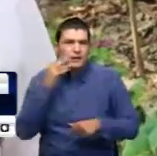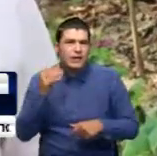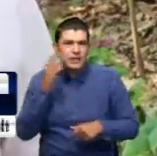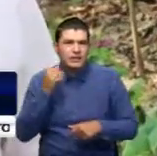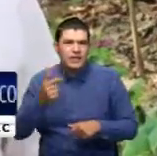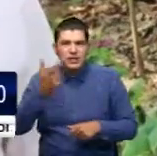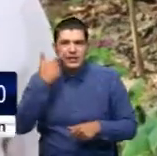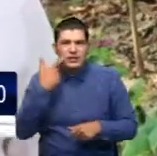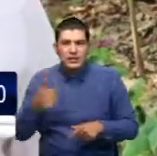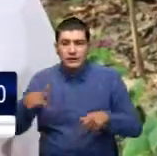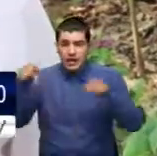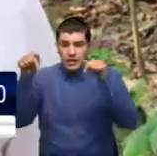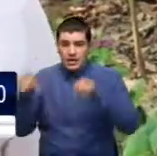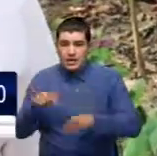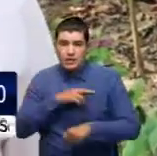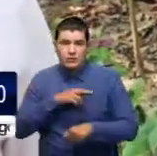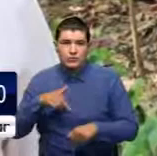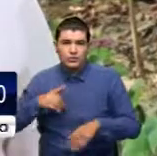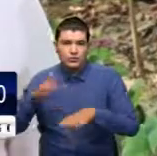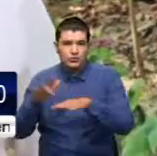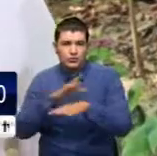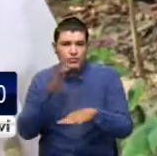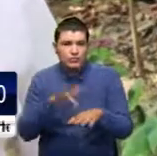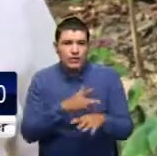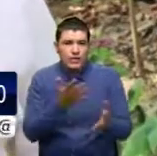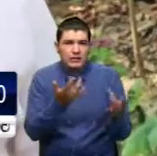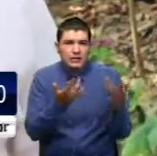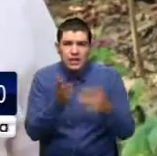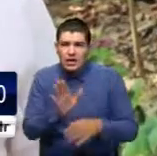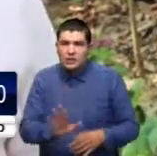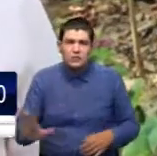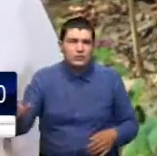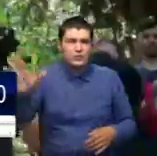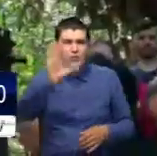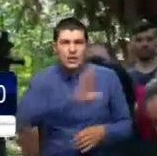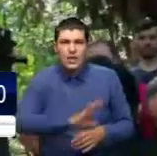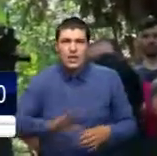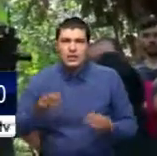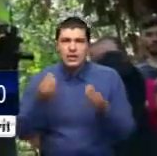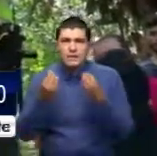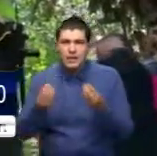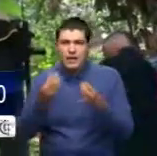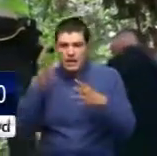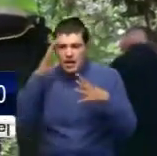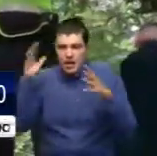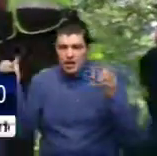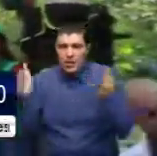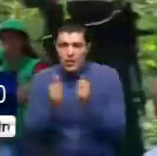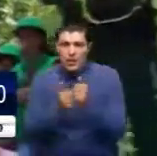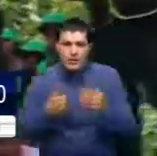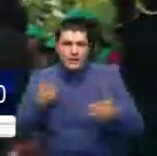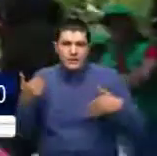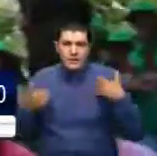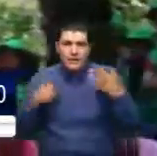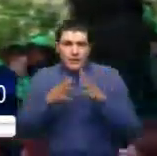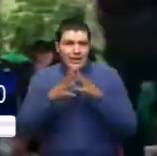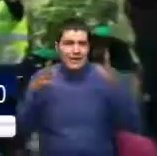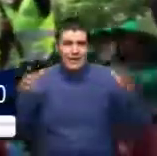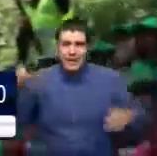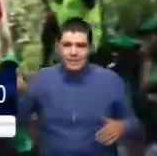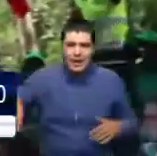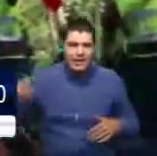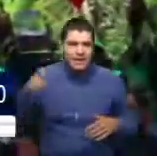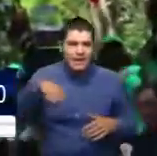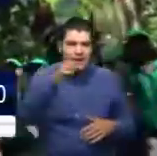Aquí estamos motivados para esperarlos, para que apunten y disfruten de esa gran aventura que es